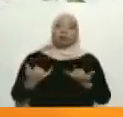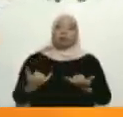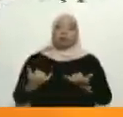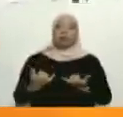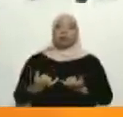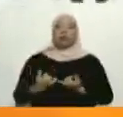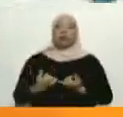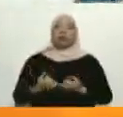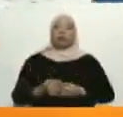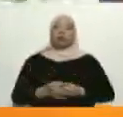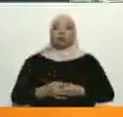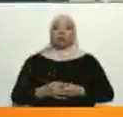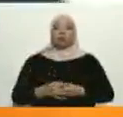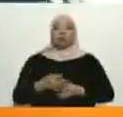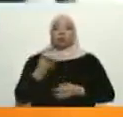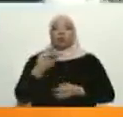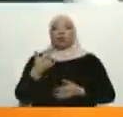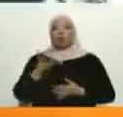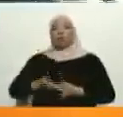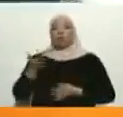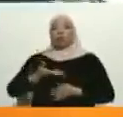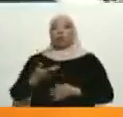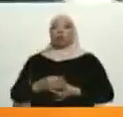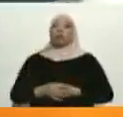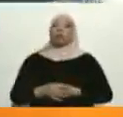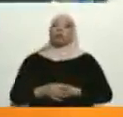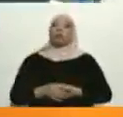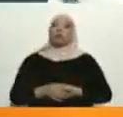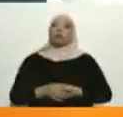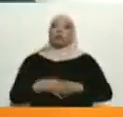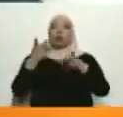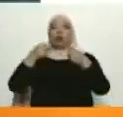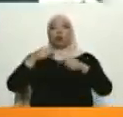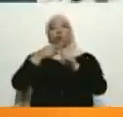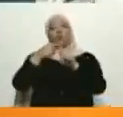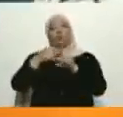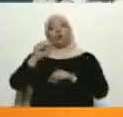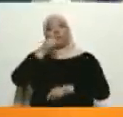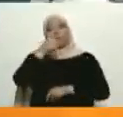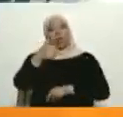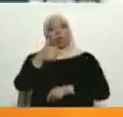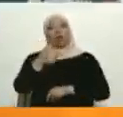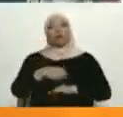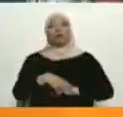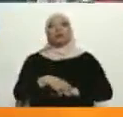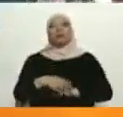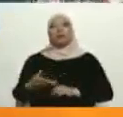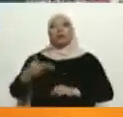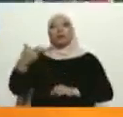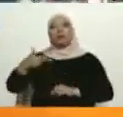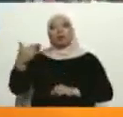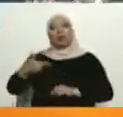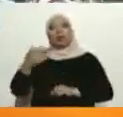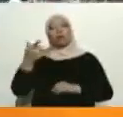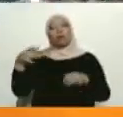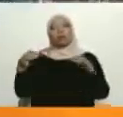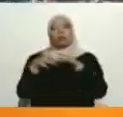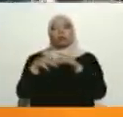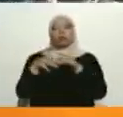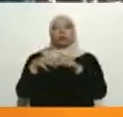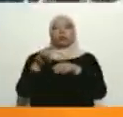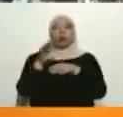realmente impactante también un número positivo a Resaltar es que hubo una reducción